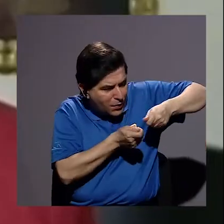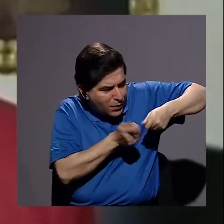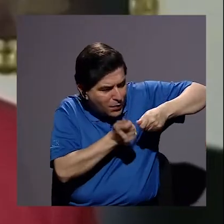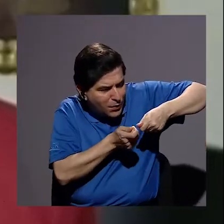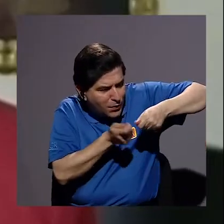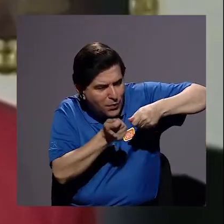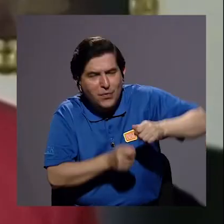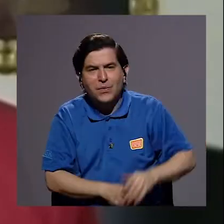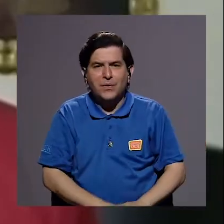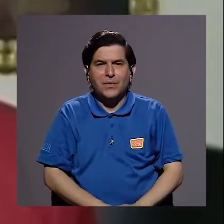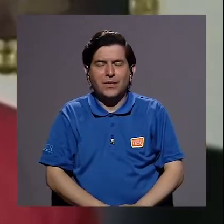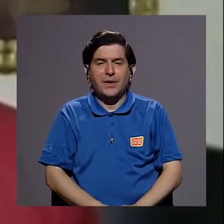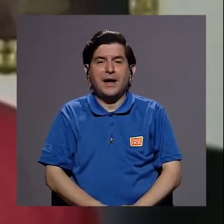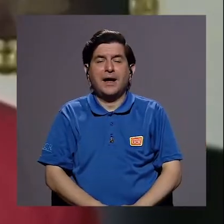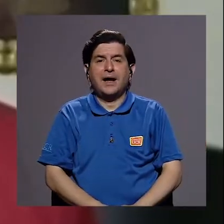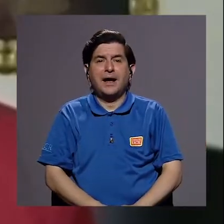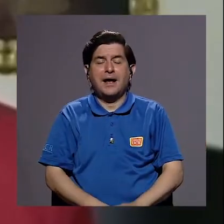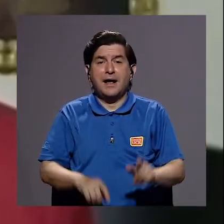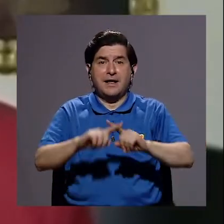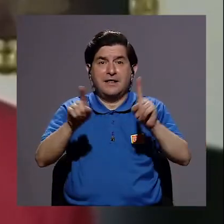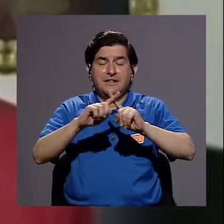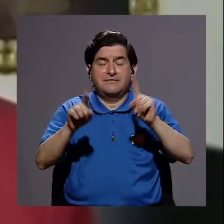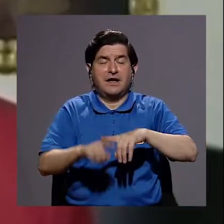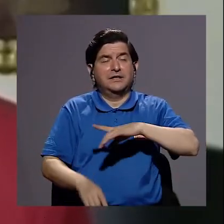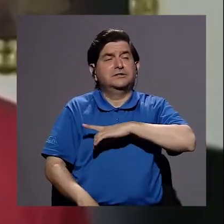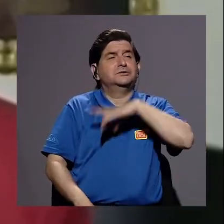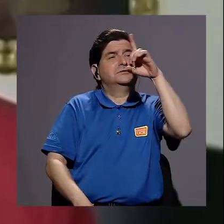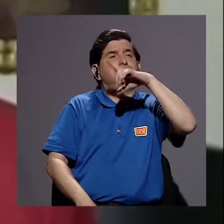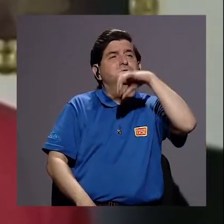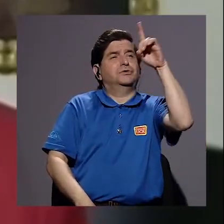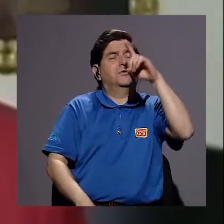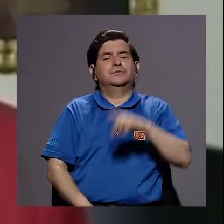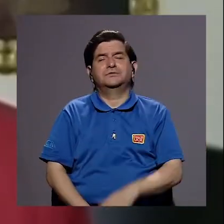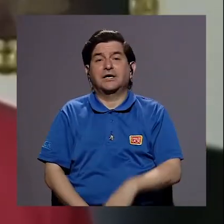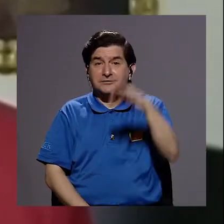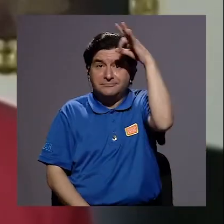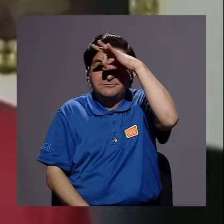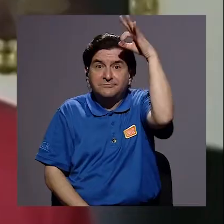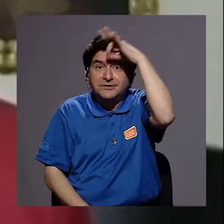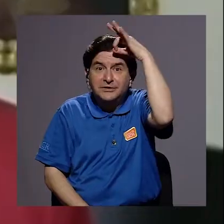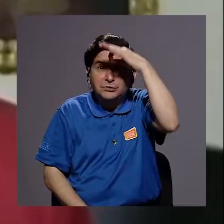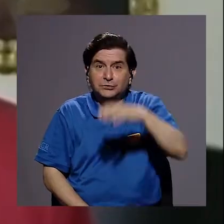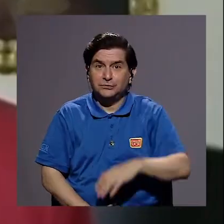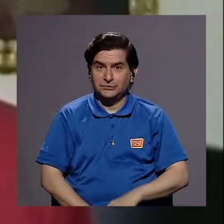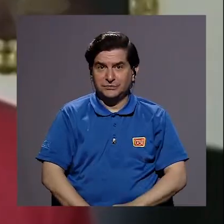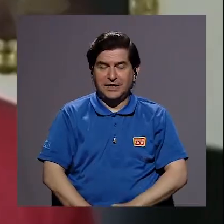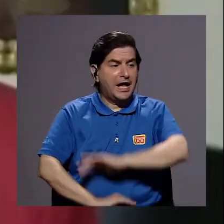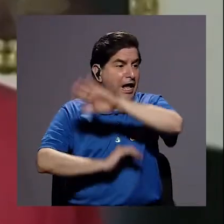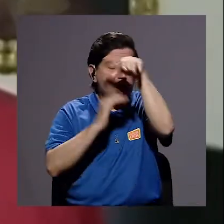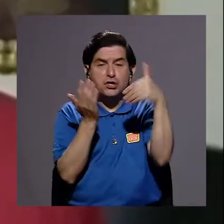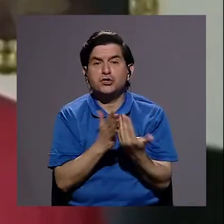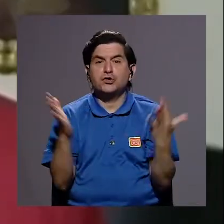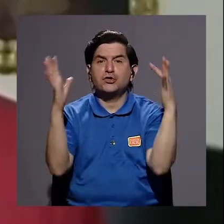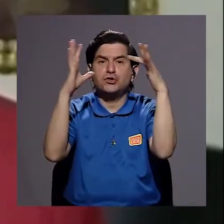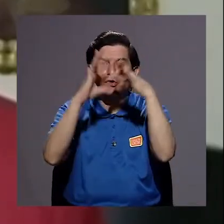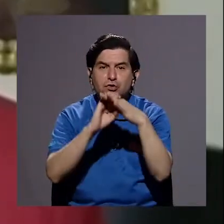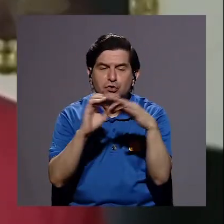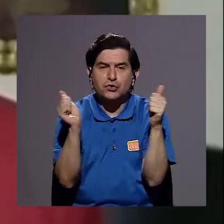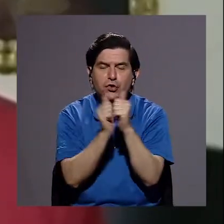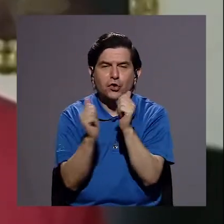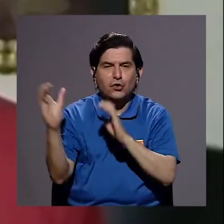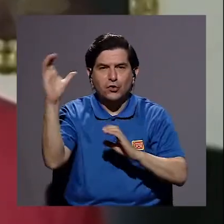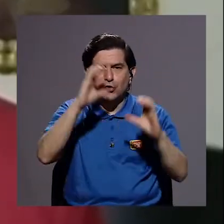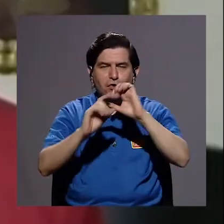arqueología, la mitología, la filosofía, todo lo que tiene que ver